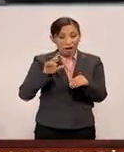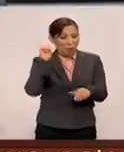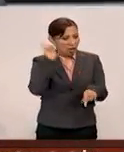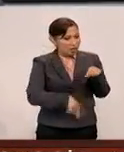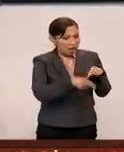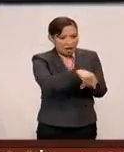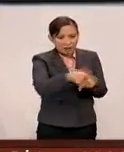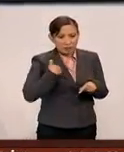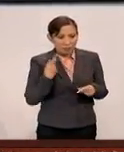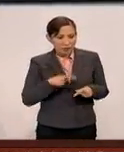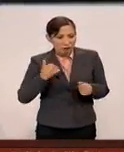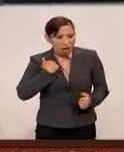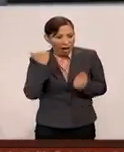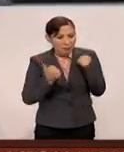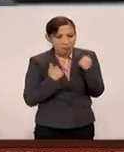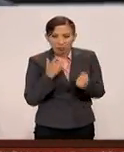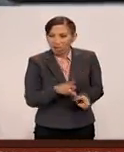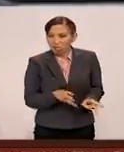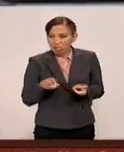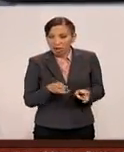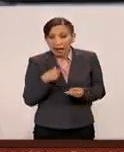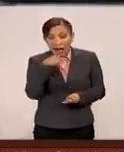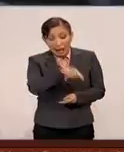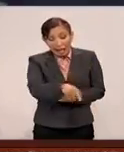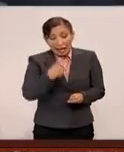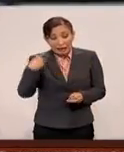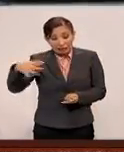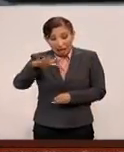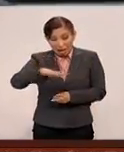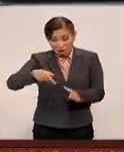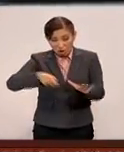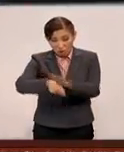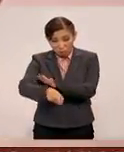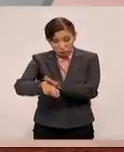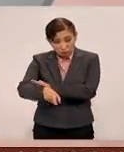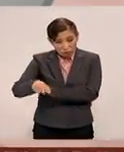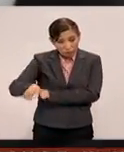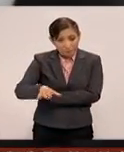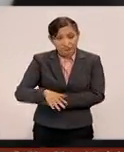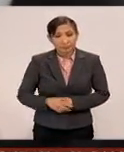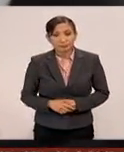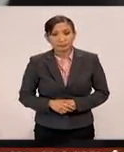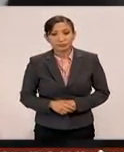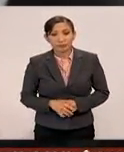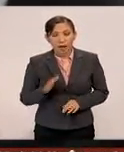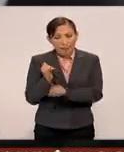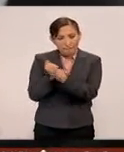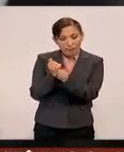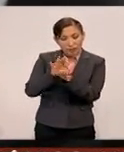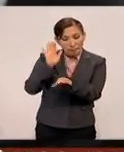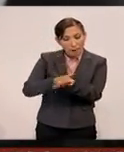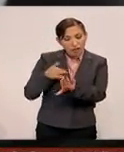donde estos habitan. En el ámbito de la corrupción, crece la investigación contra los